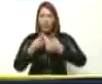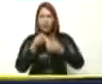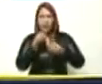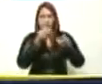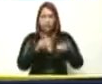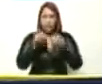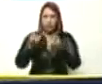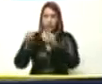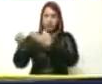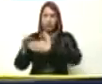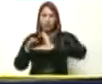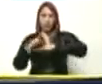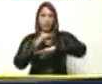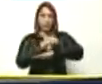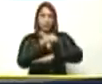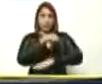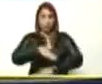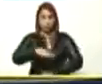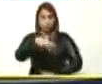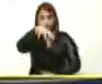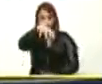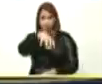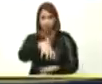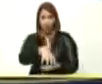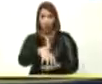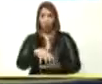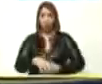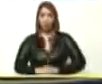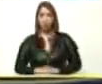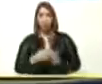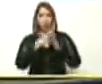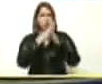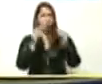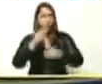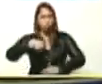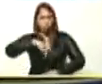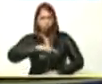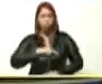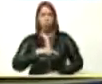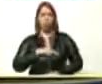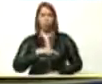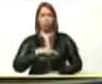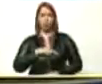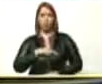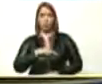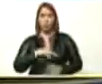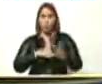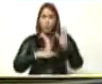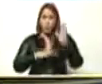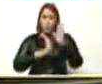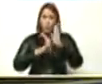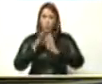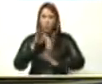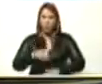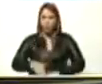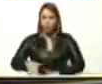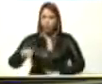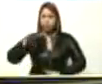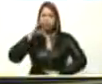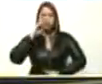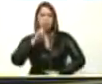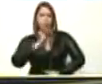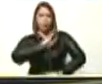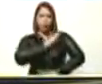en su municipio, en su estado, todos los que estamos aquí, crecimos, viendo, esa